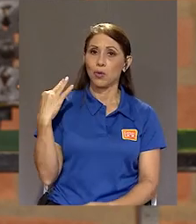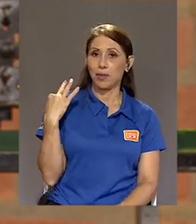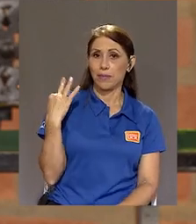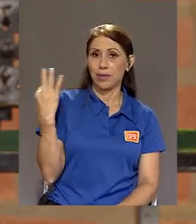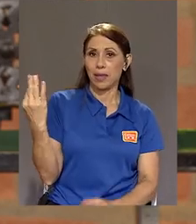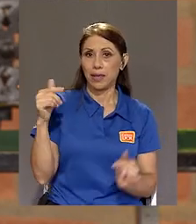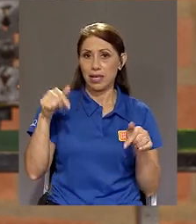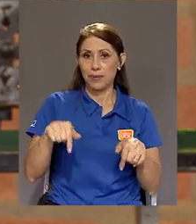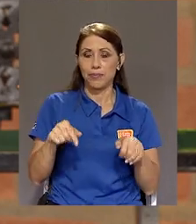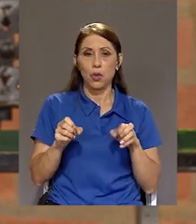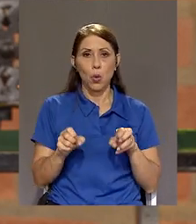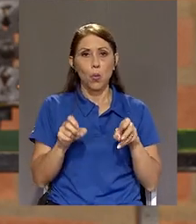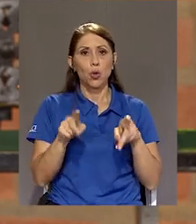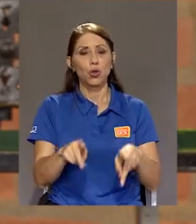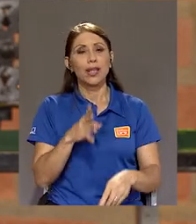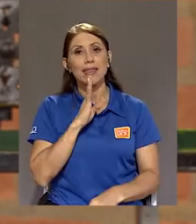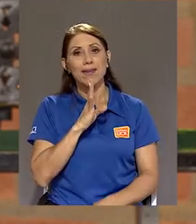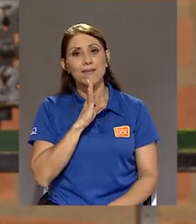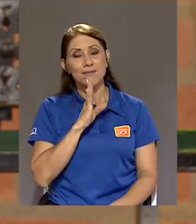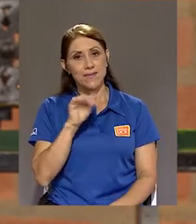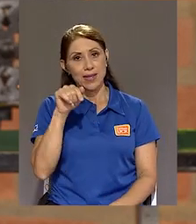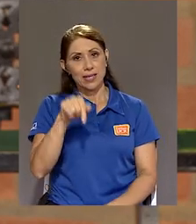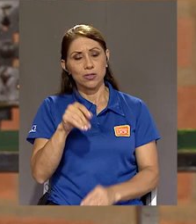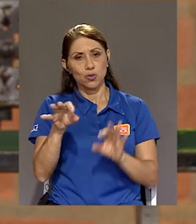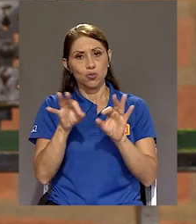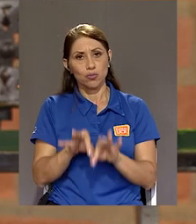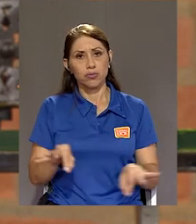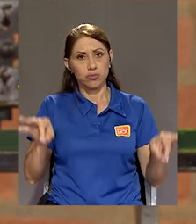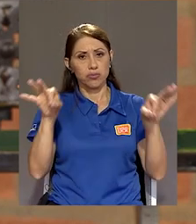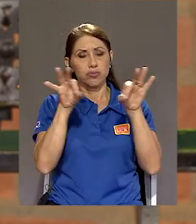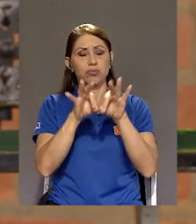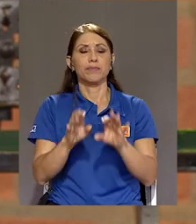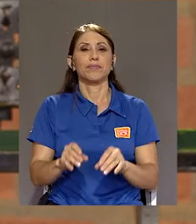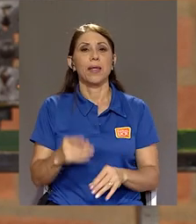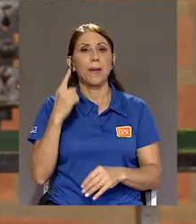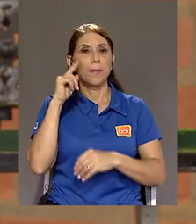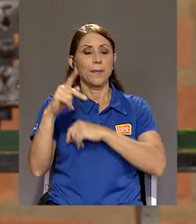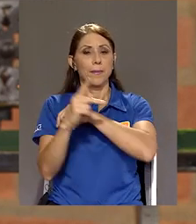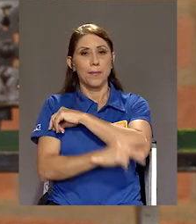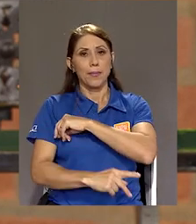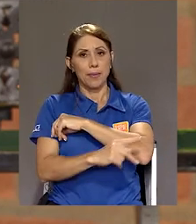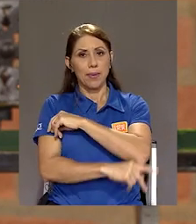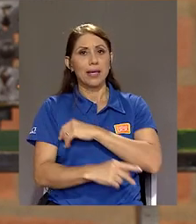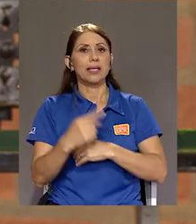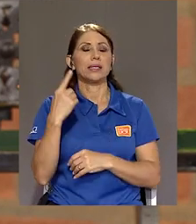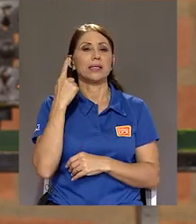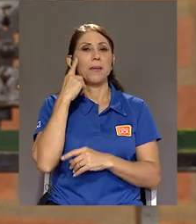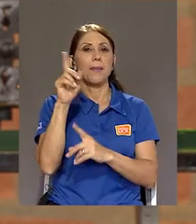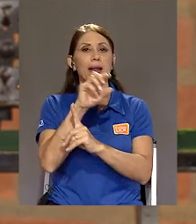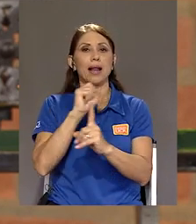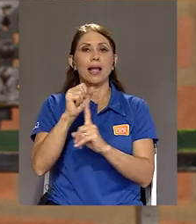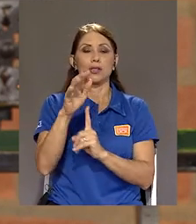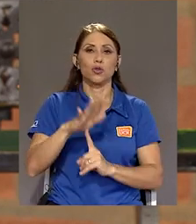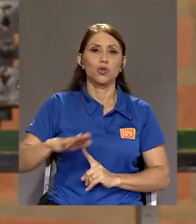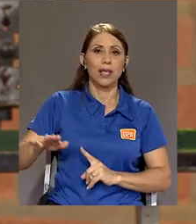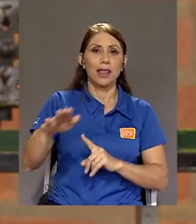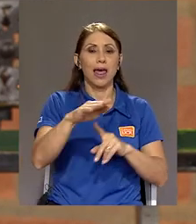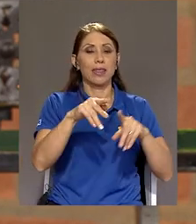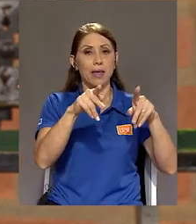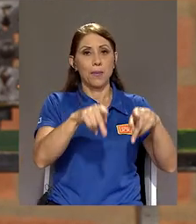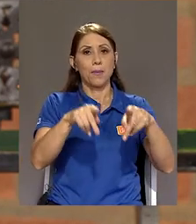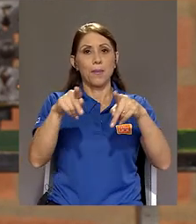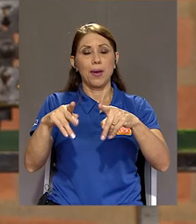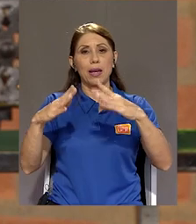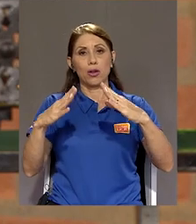de reflexionar un poquito sobre esto, porque es importante. Absolutamente. Para el país, para la sociedad, para los